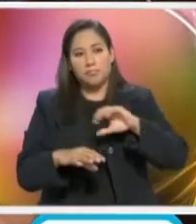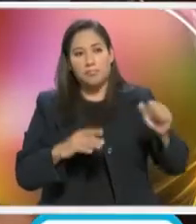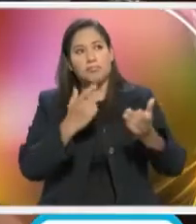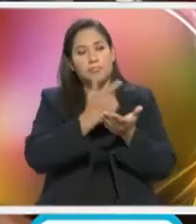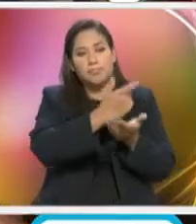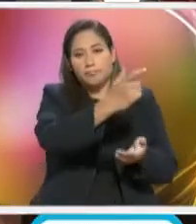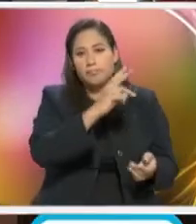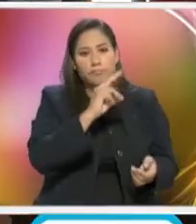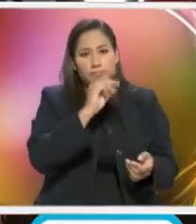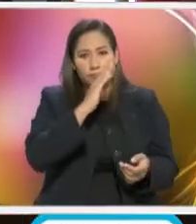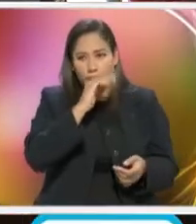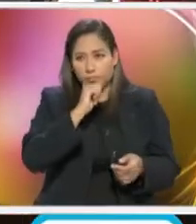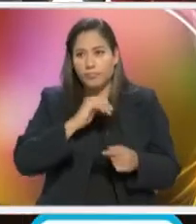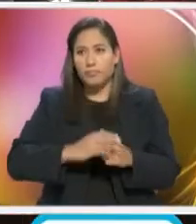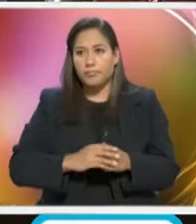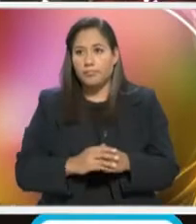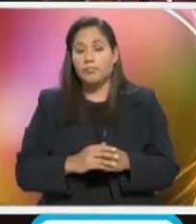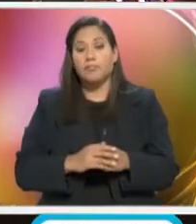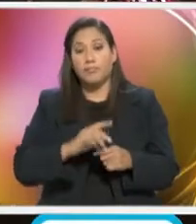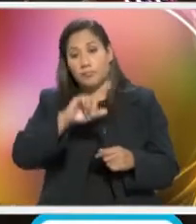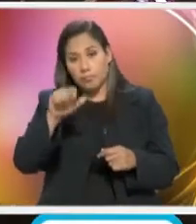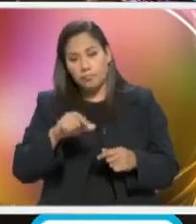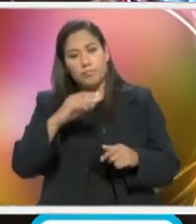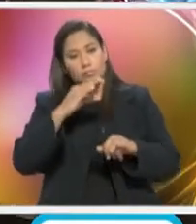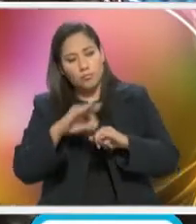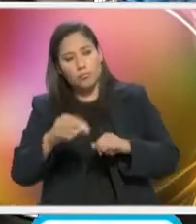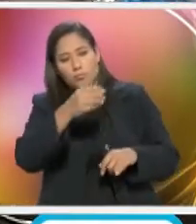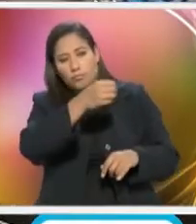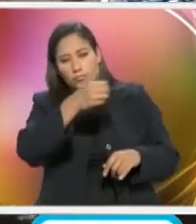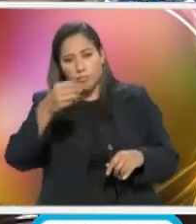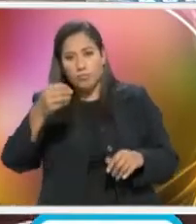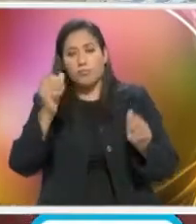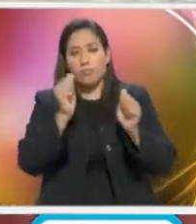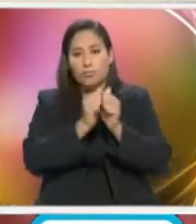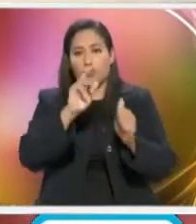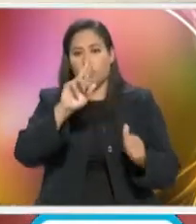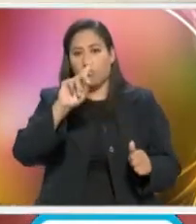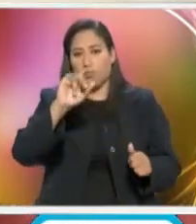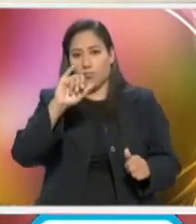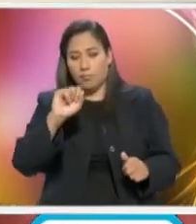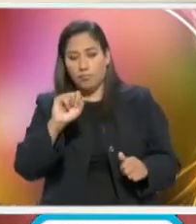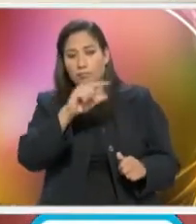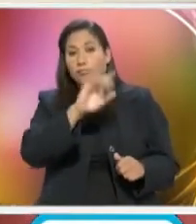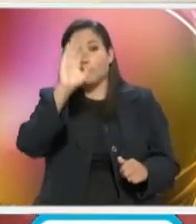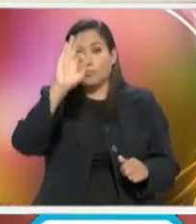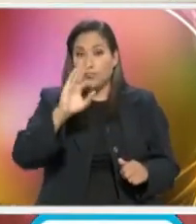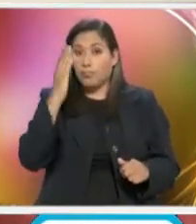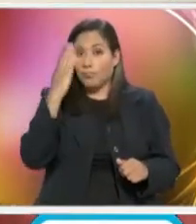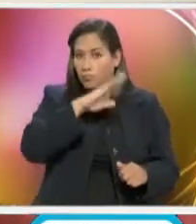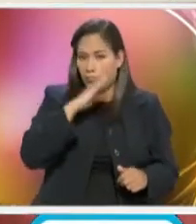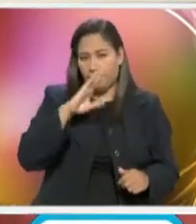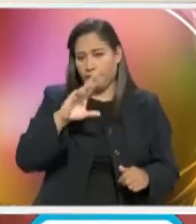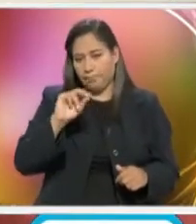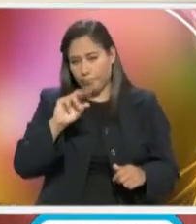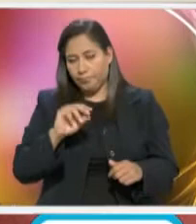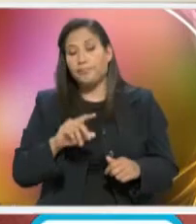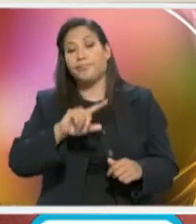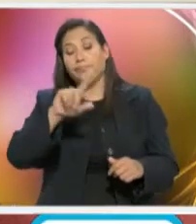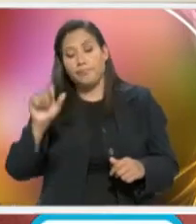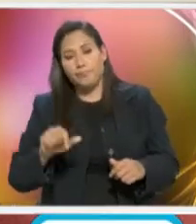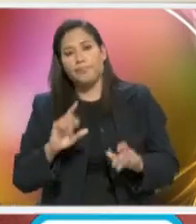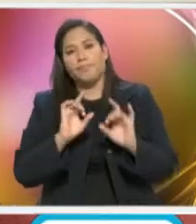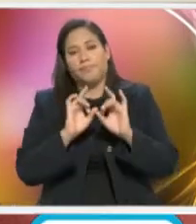pagar. Al final también se reestructuraron con las UDIs y no con la tasa variable, Sí. ¿no? Entonces, bueno, también